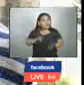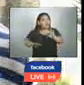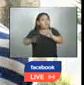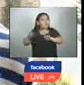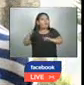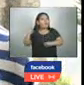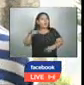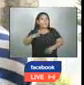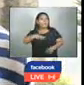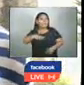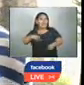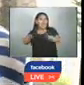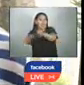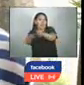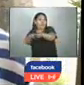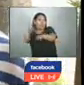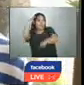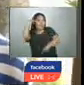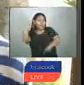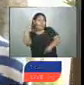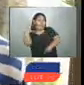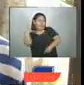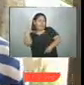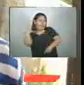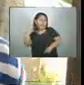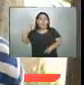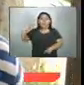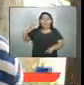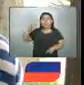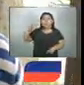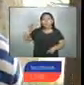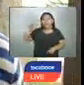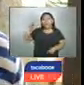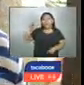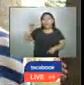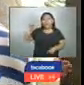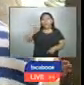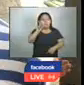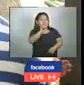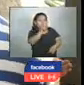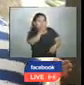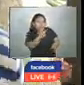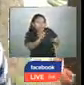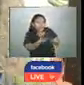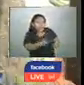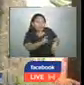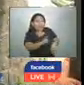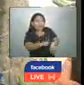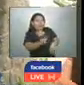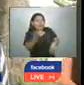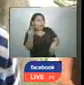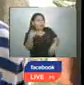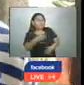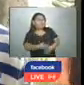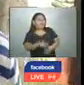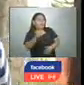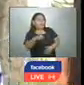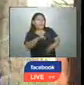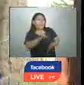Ella es mi hermana. Es su hermana. Sí, Gloria Martínez. Y a esperar, me imagino, a recuperar el tiempo perdido. Así